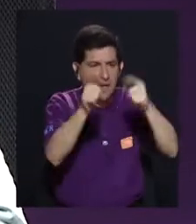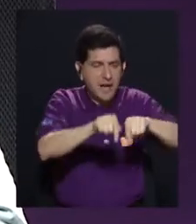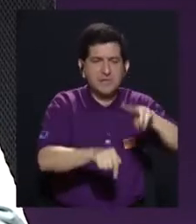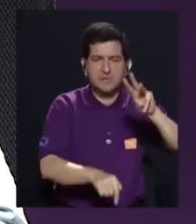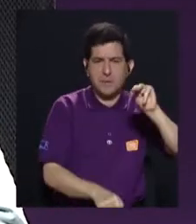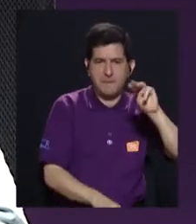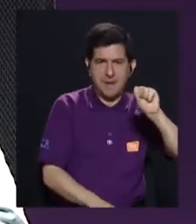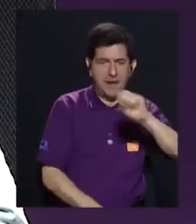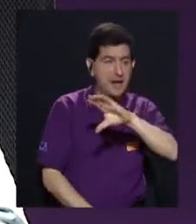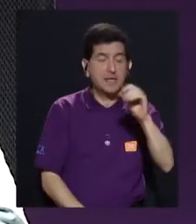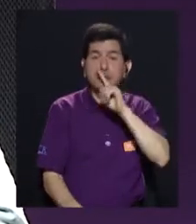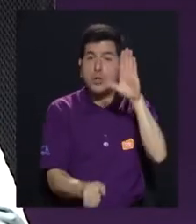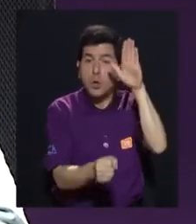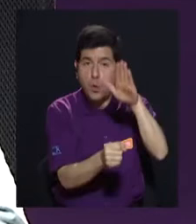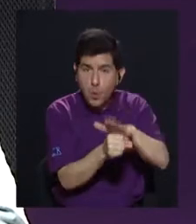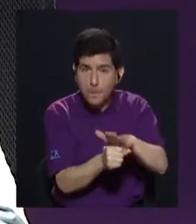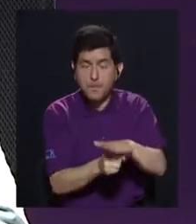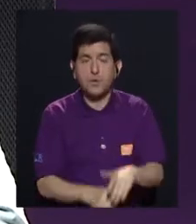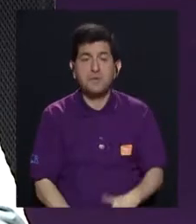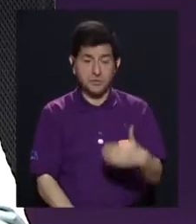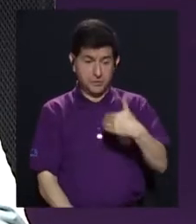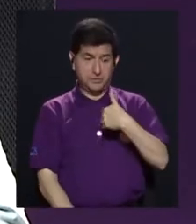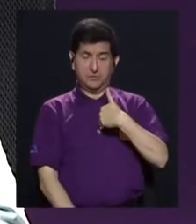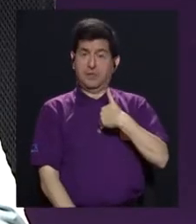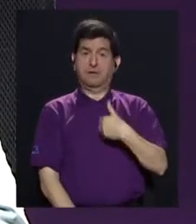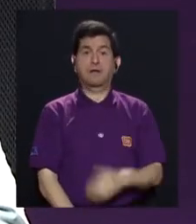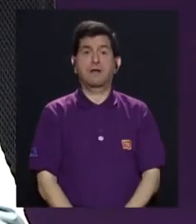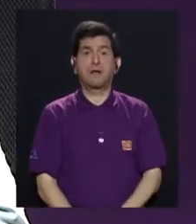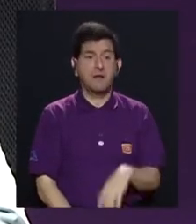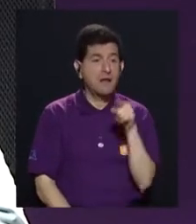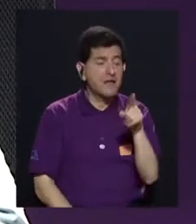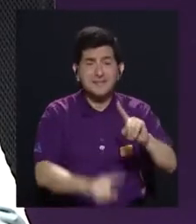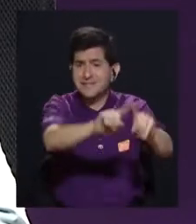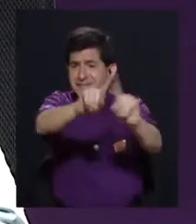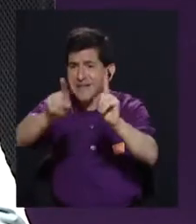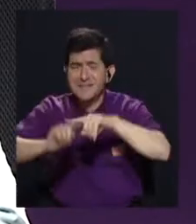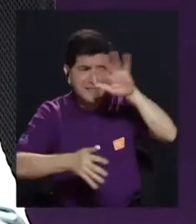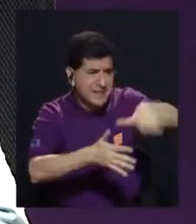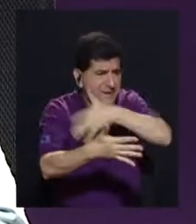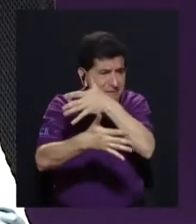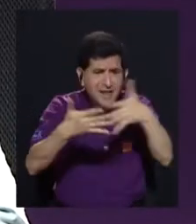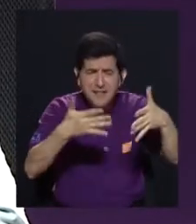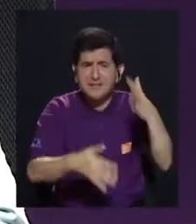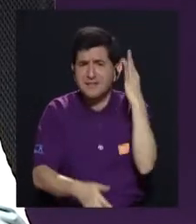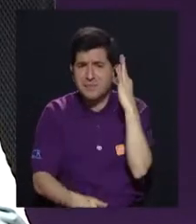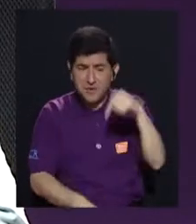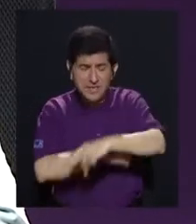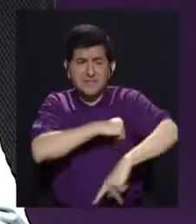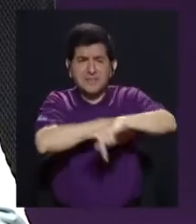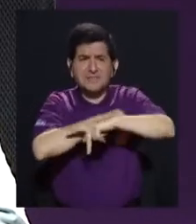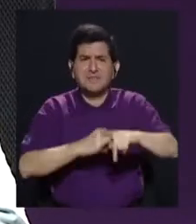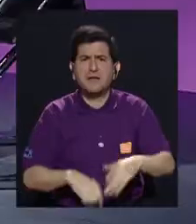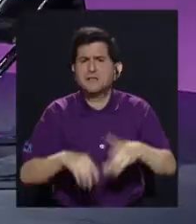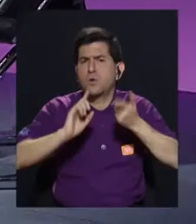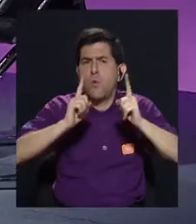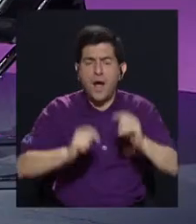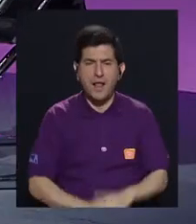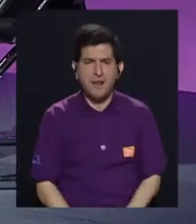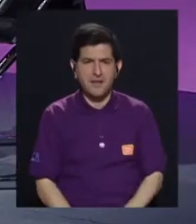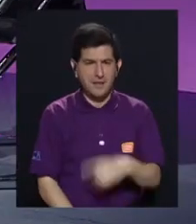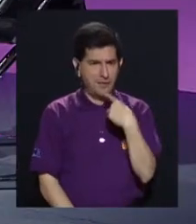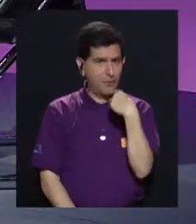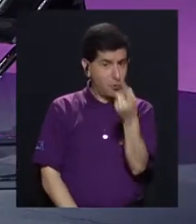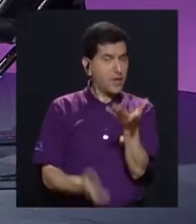compromisos que se adquieren con esas diferentes agendas de las mujeres en nuestro país bueno esto quedó